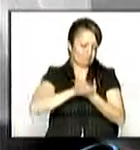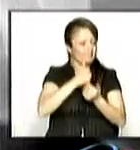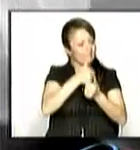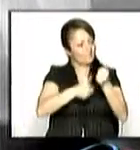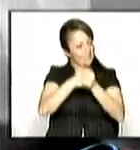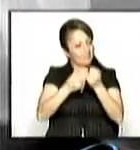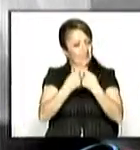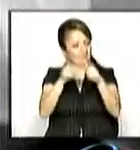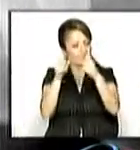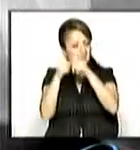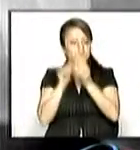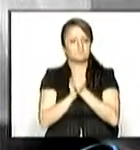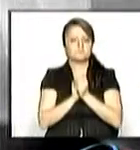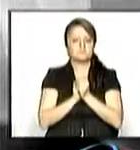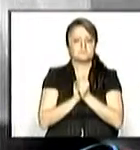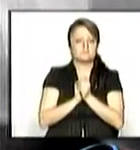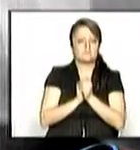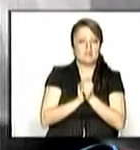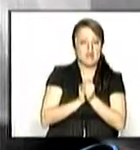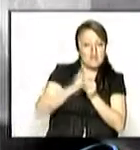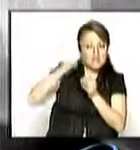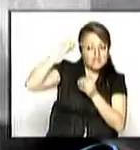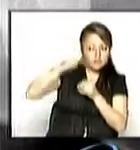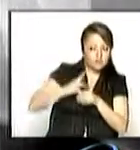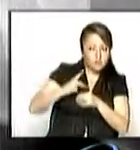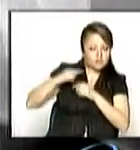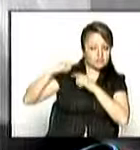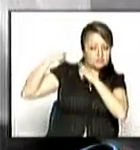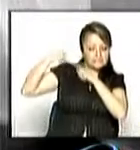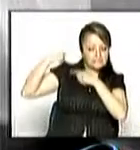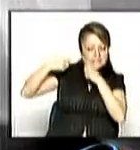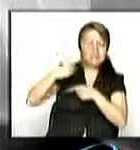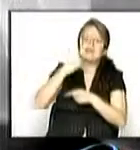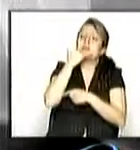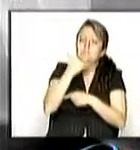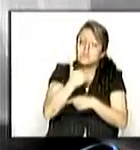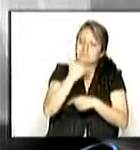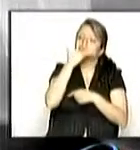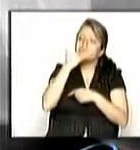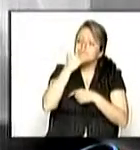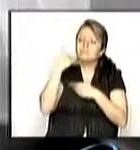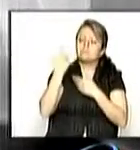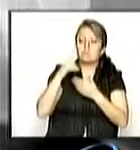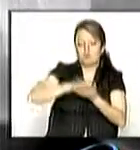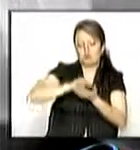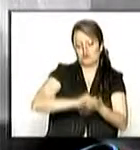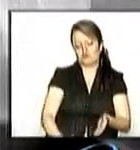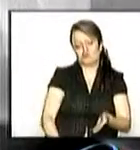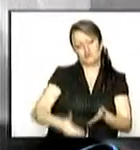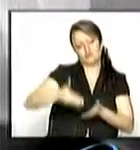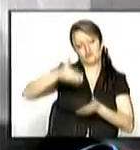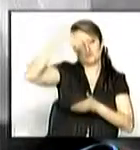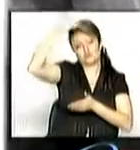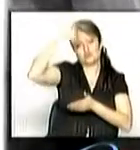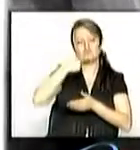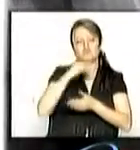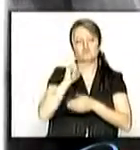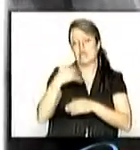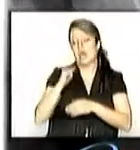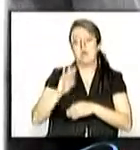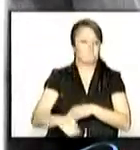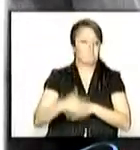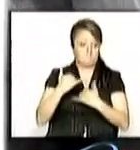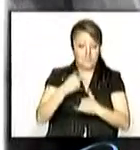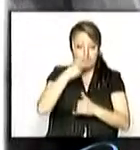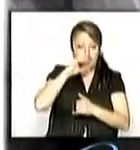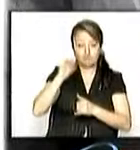La historia odontológica de un paciente nos dice mucho. Porque son pacientes, la mayoría de nuestros pacientes son pacientes ya grandes, es decir,